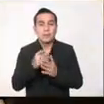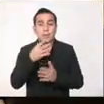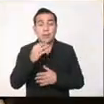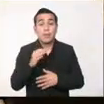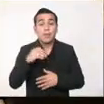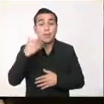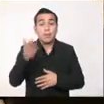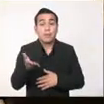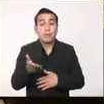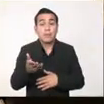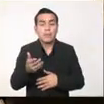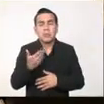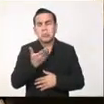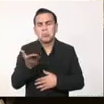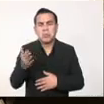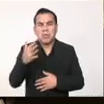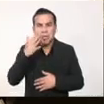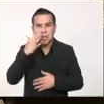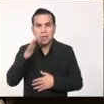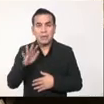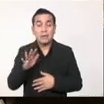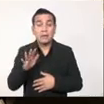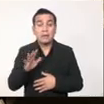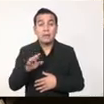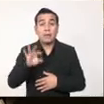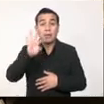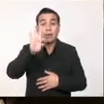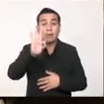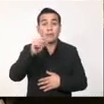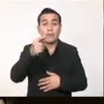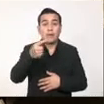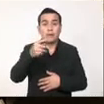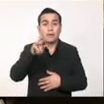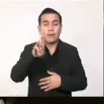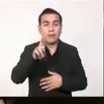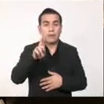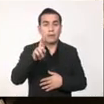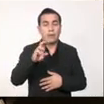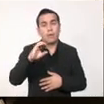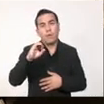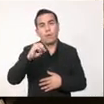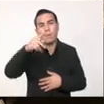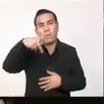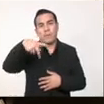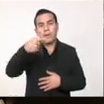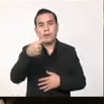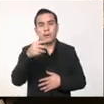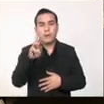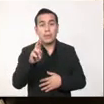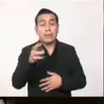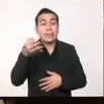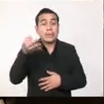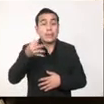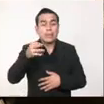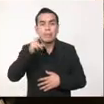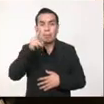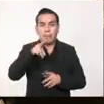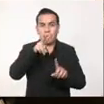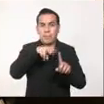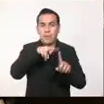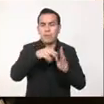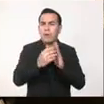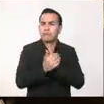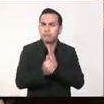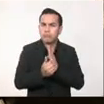dice también que fue uno de los elementos, dice, para ser fiscal general de la República o procurador general de la República se requieren las mismas cualidades que para